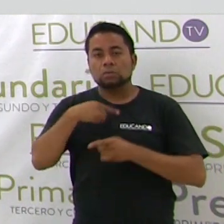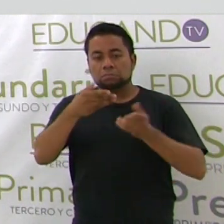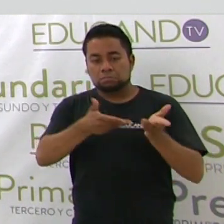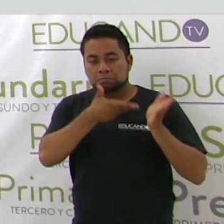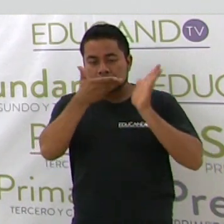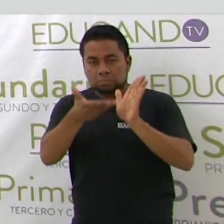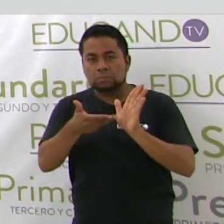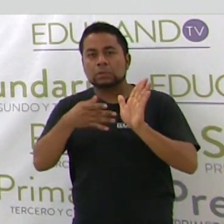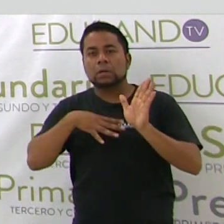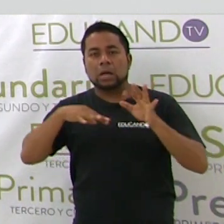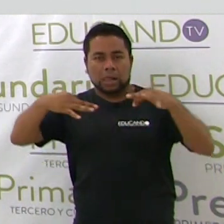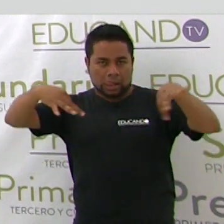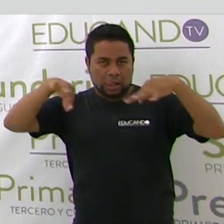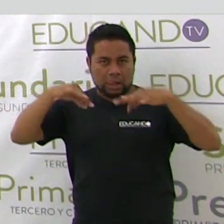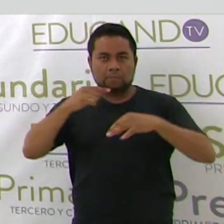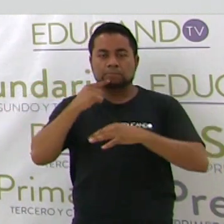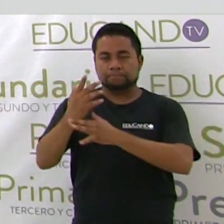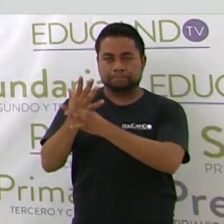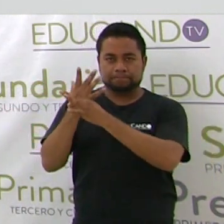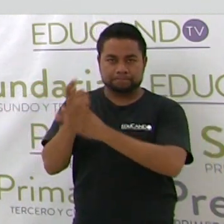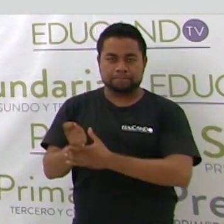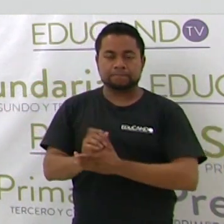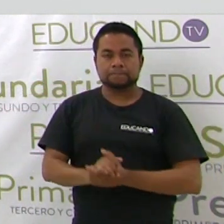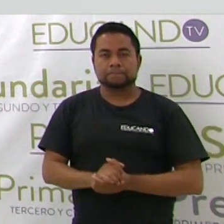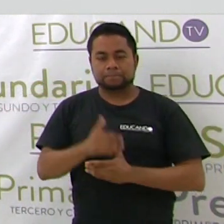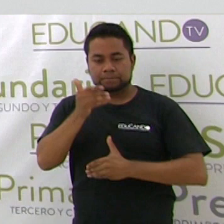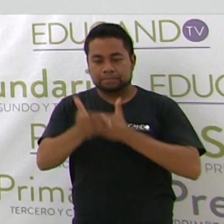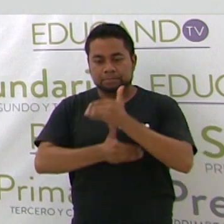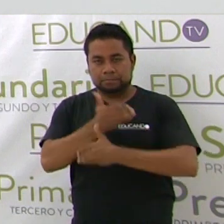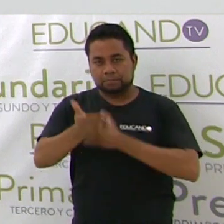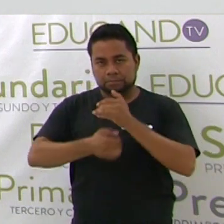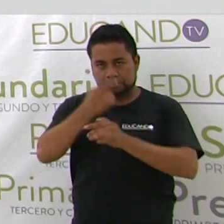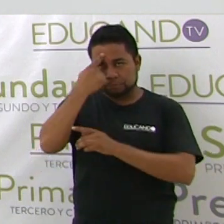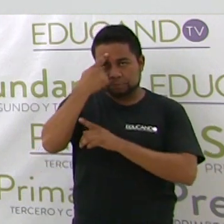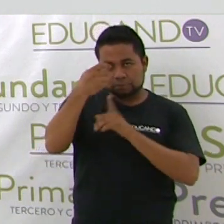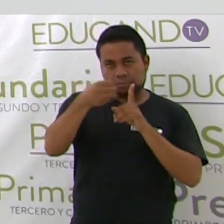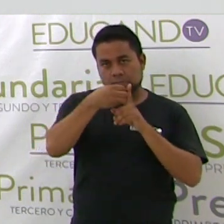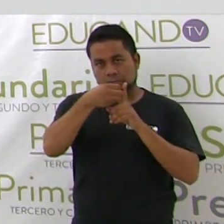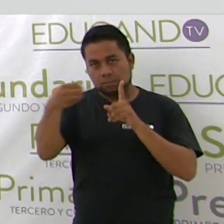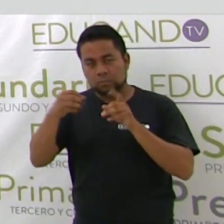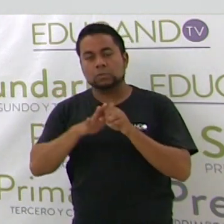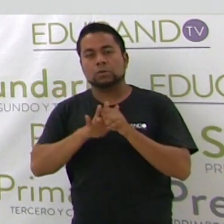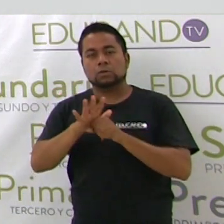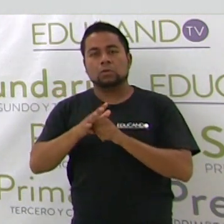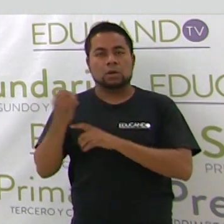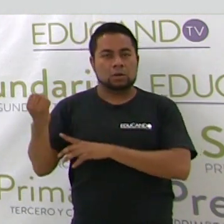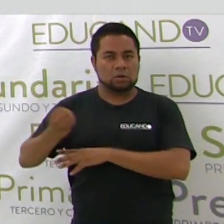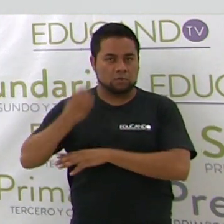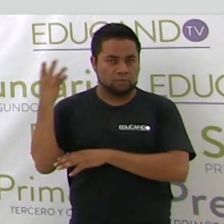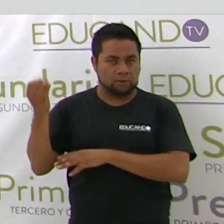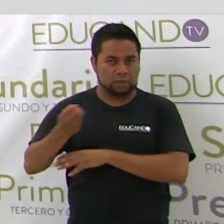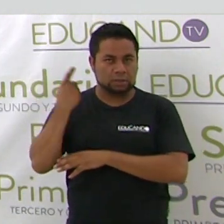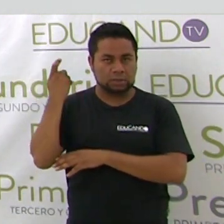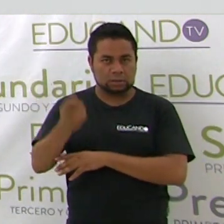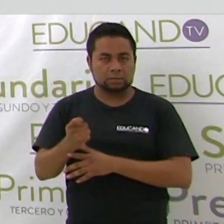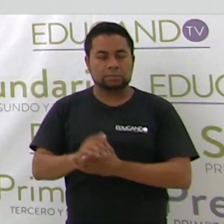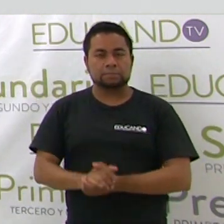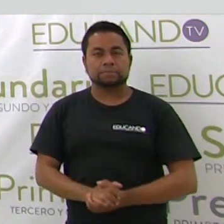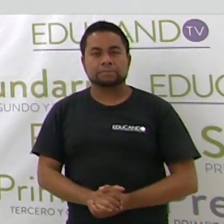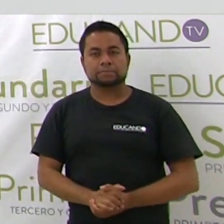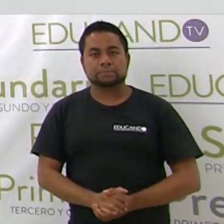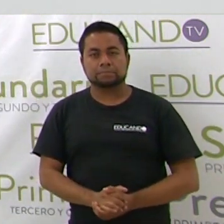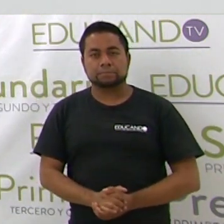esta lámina que dice así, pasos para organizar una conferencia.